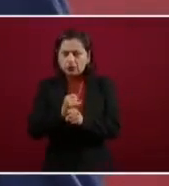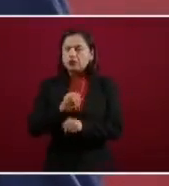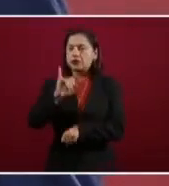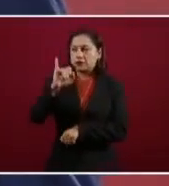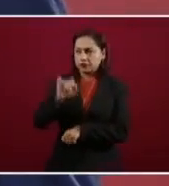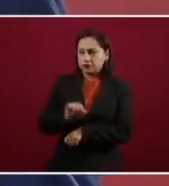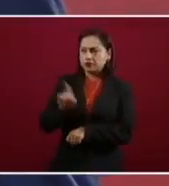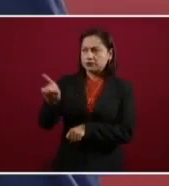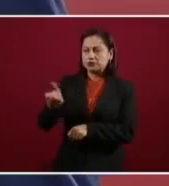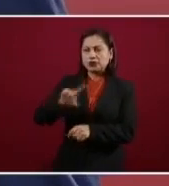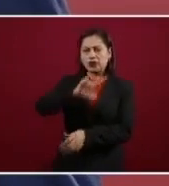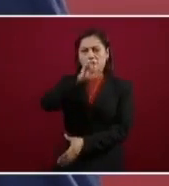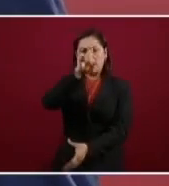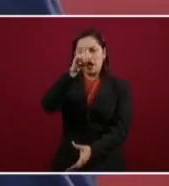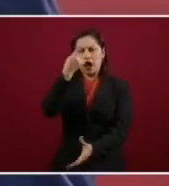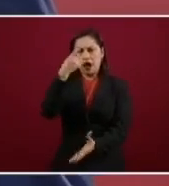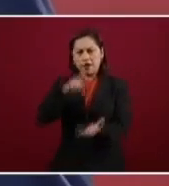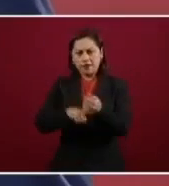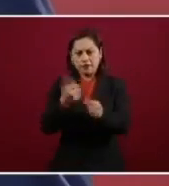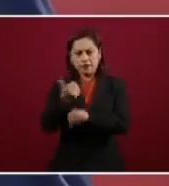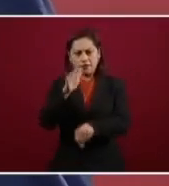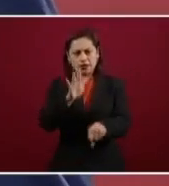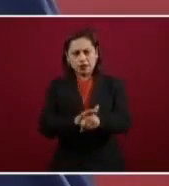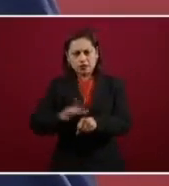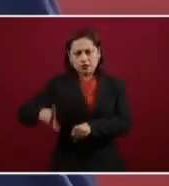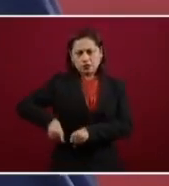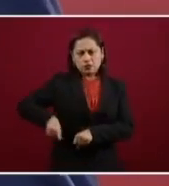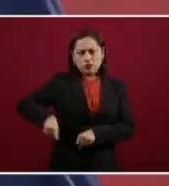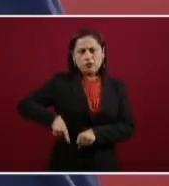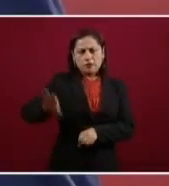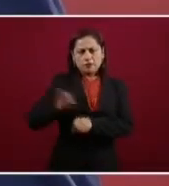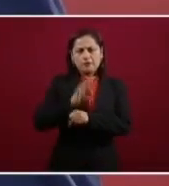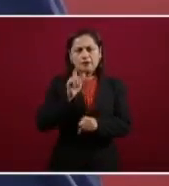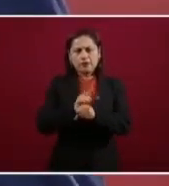en toda la administración nosotros no somos tapadera